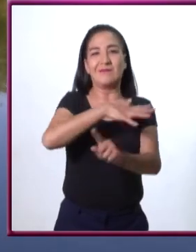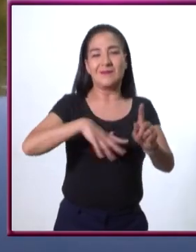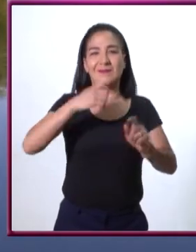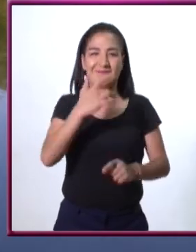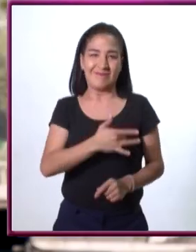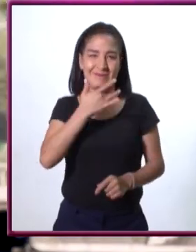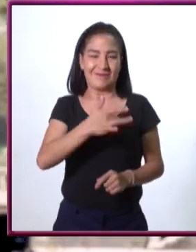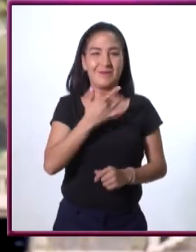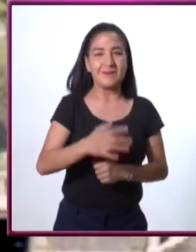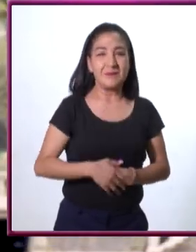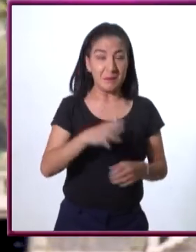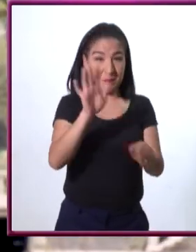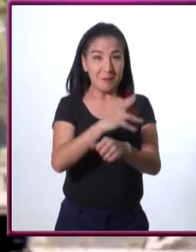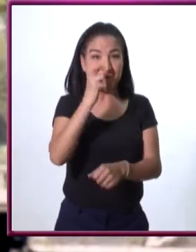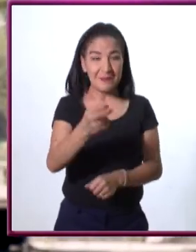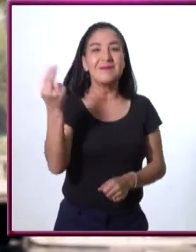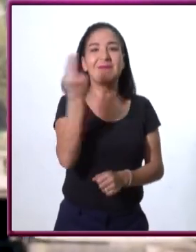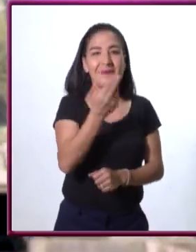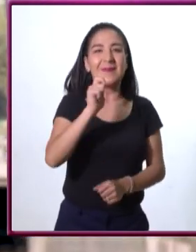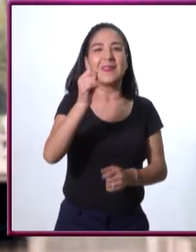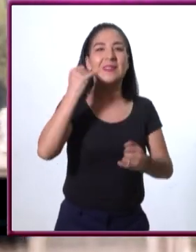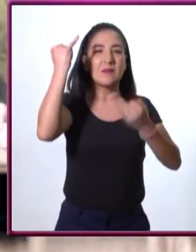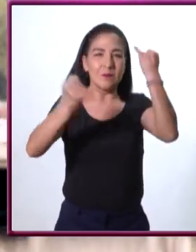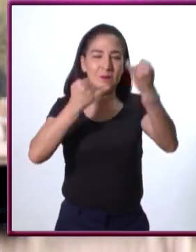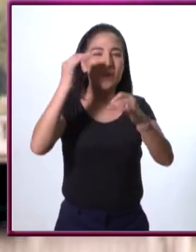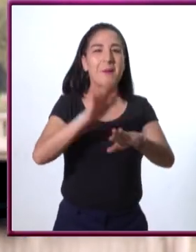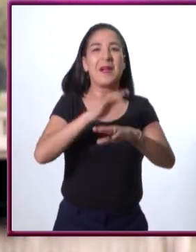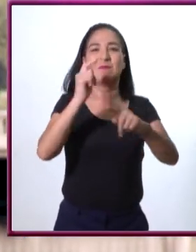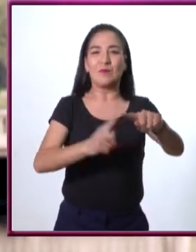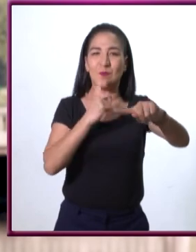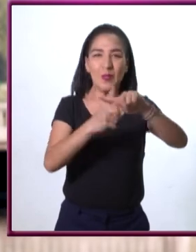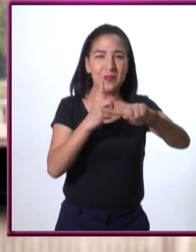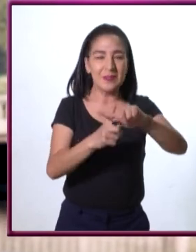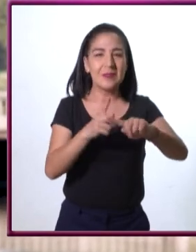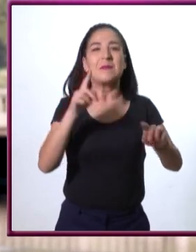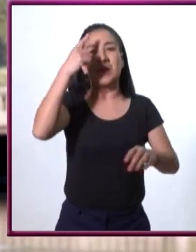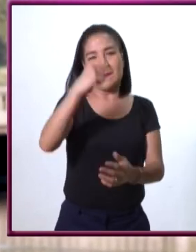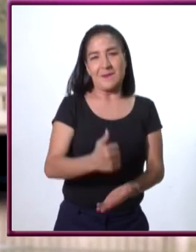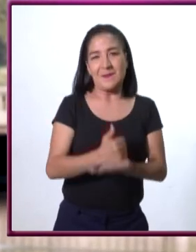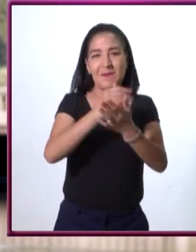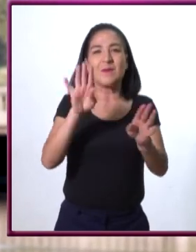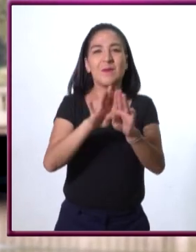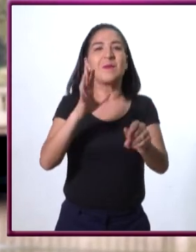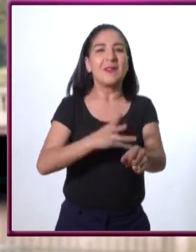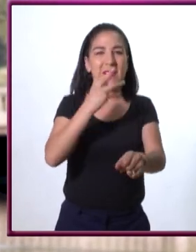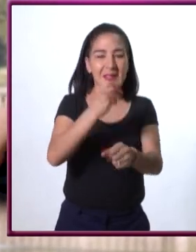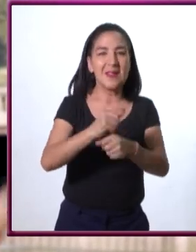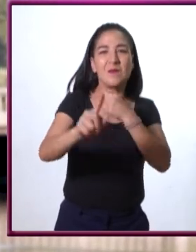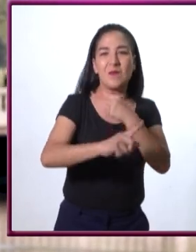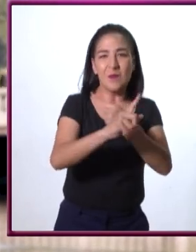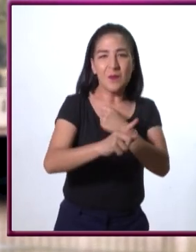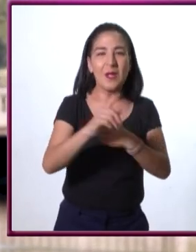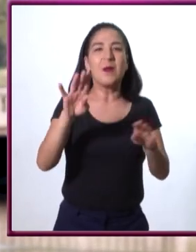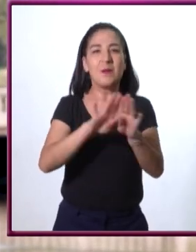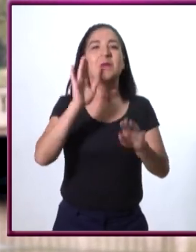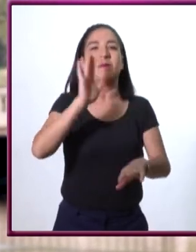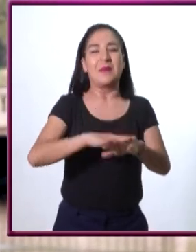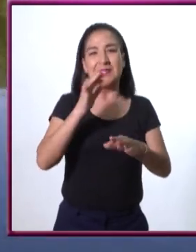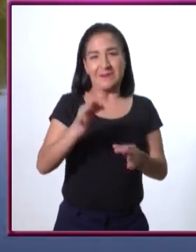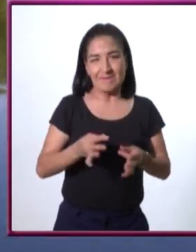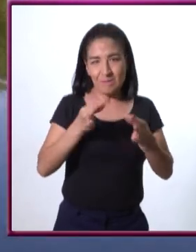emociones. Es por eso que necesitamos crear enfoques más positivos que nos ayuden a resolver los conflictos de forma más